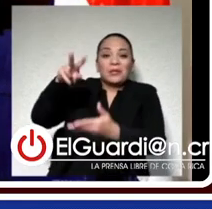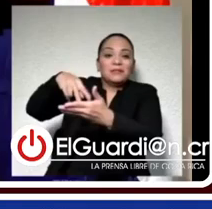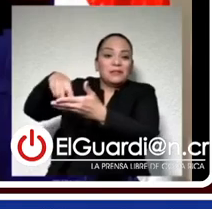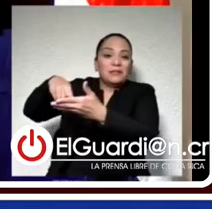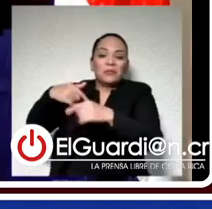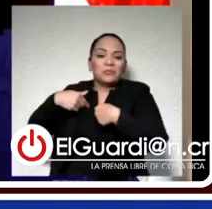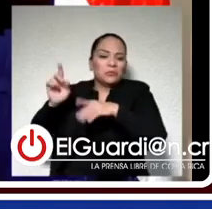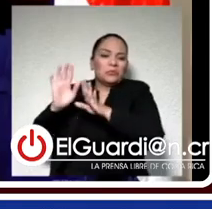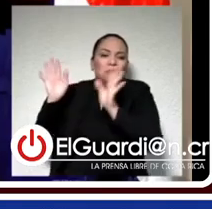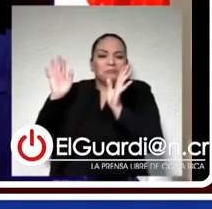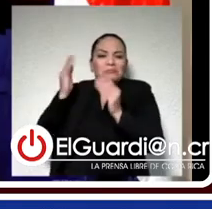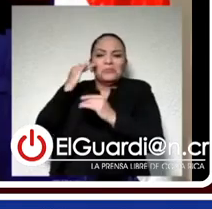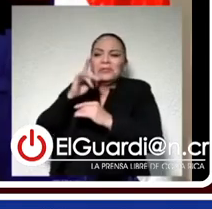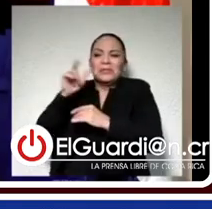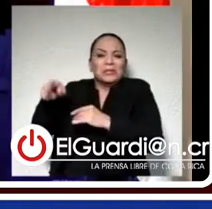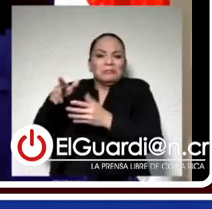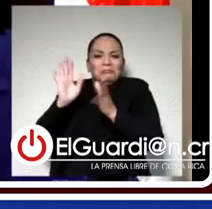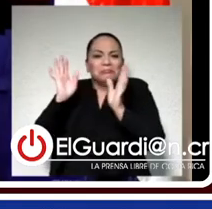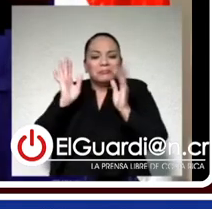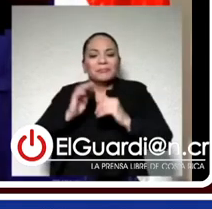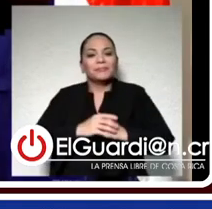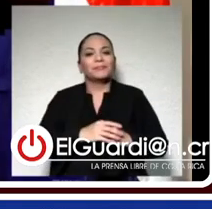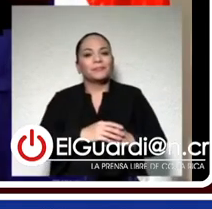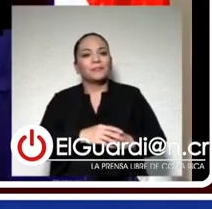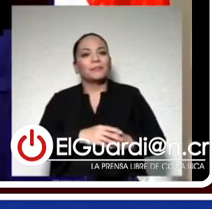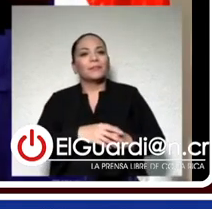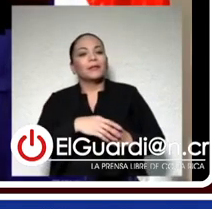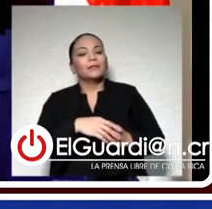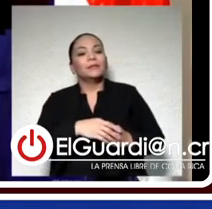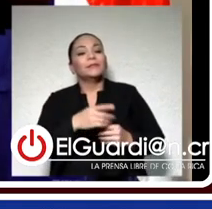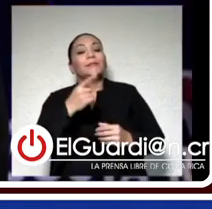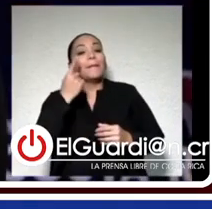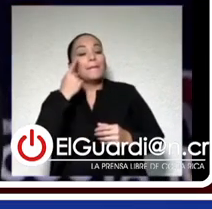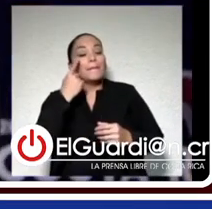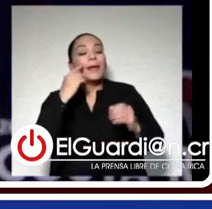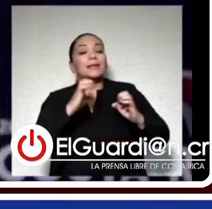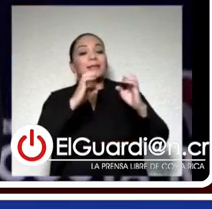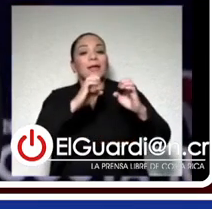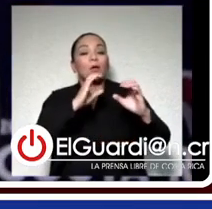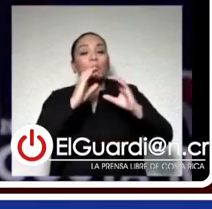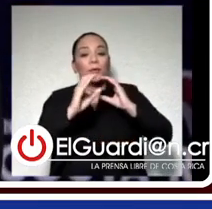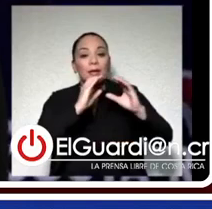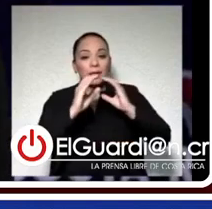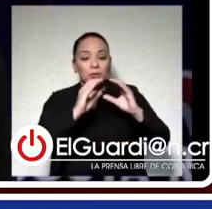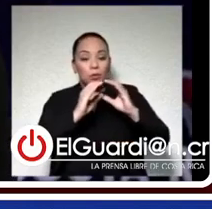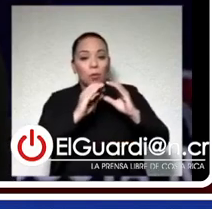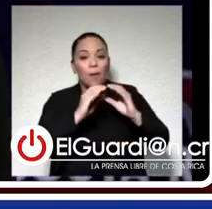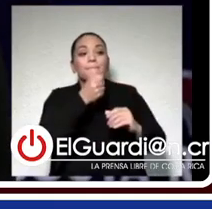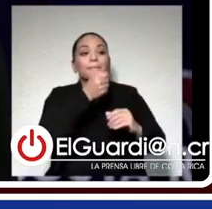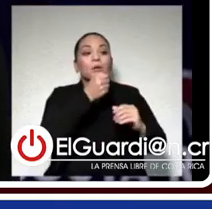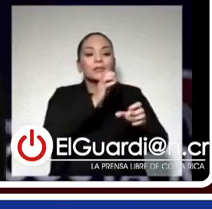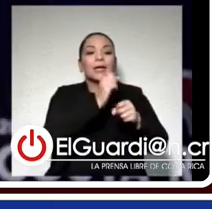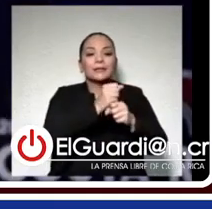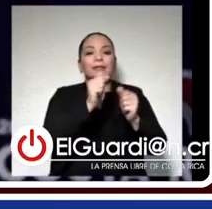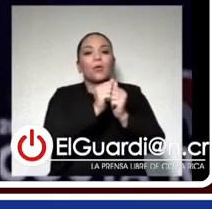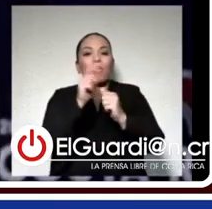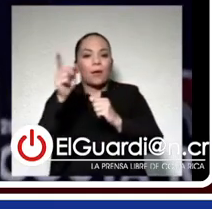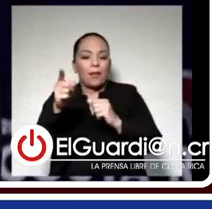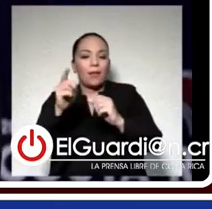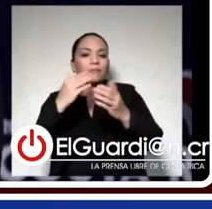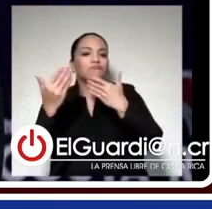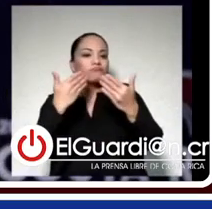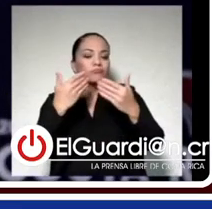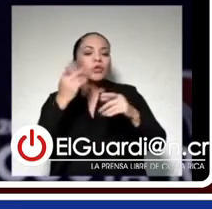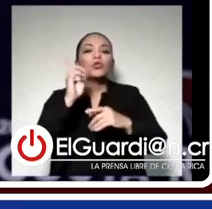sobre él. No sé quiénes yo son. Yo leí la estrategia de comunicación al periodista y ellos se conversaban entre ellos para decir dónde iba a haber